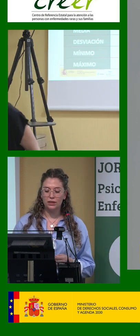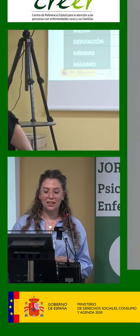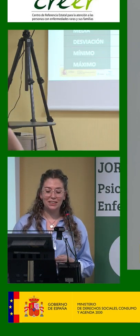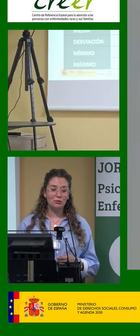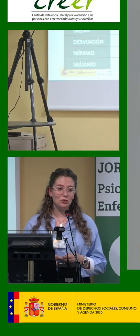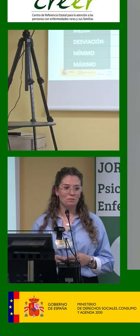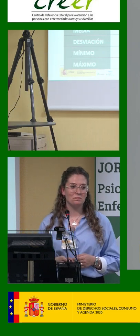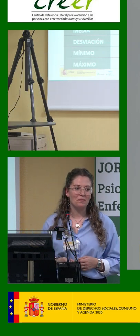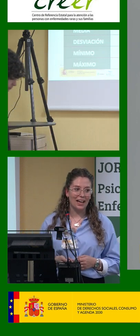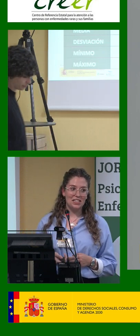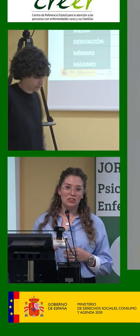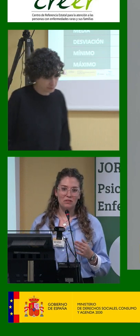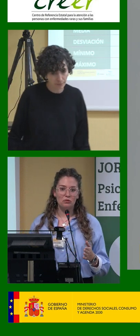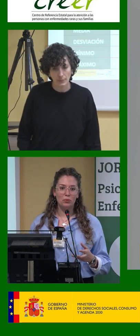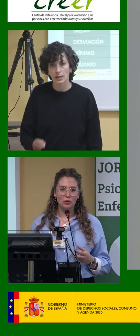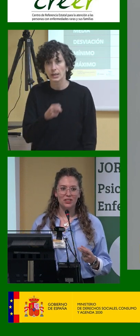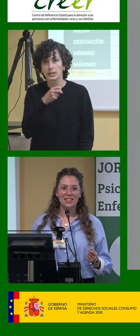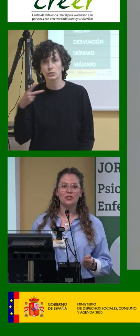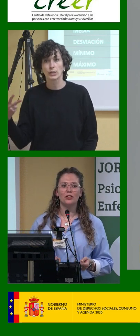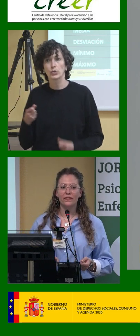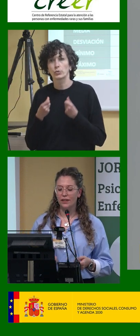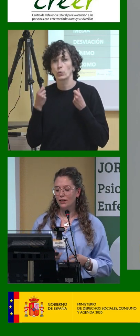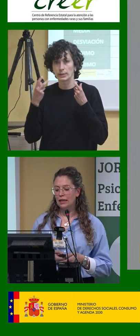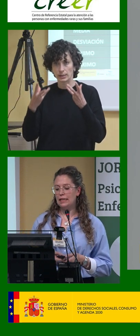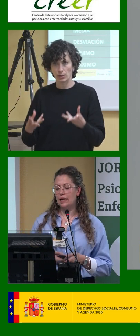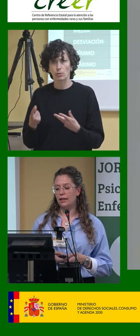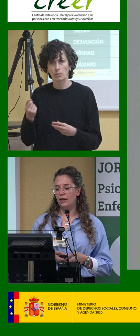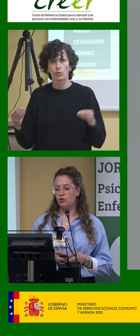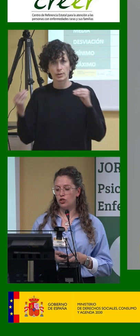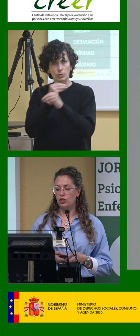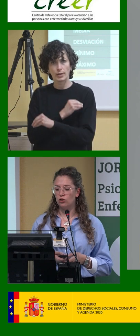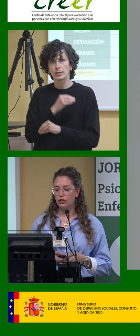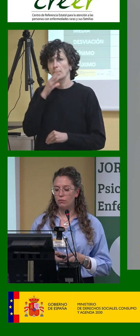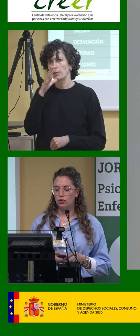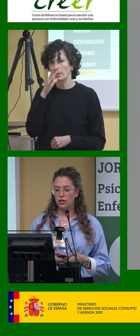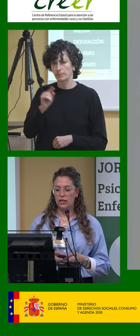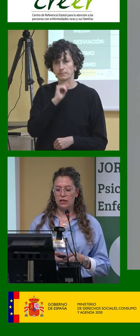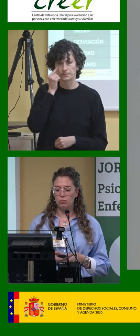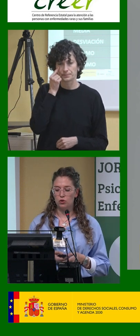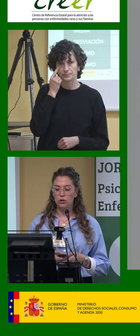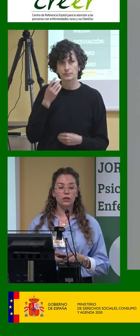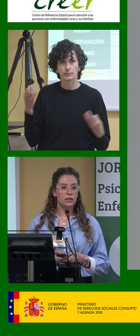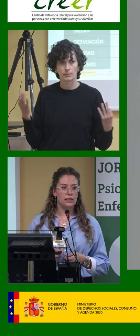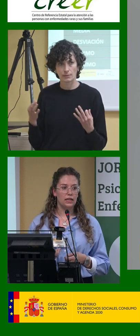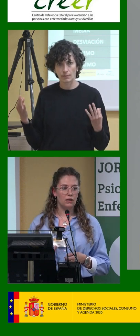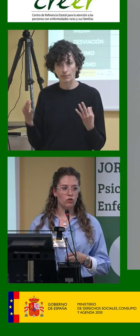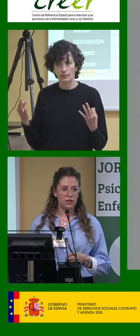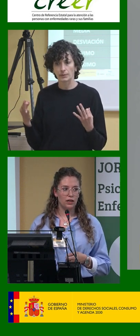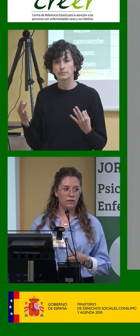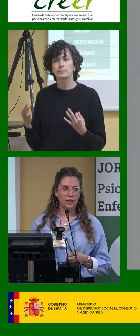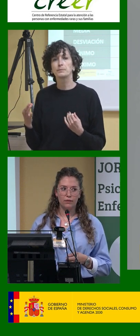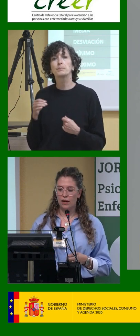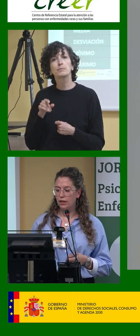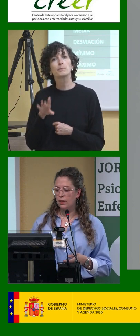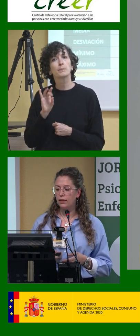resultados cuantitativos, aquí es donde viene un poco esa discordancia, ya que nos encontramos que, bueno, sí que